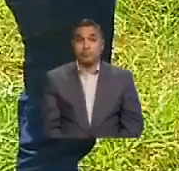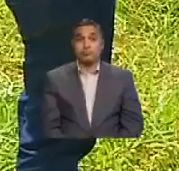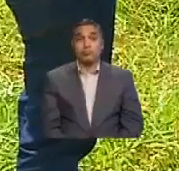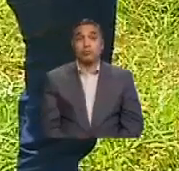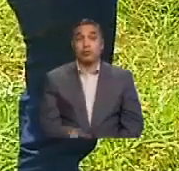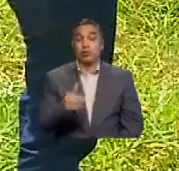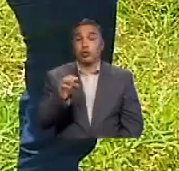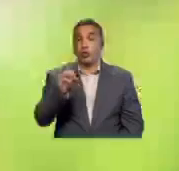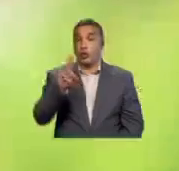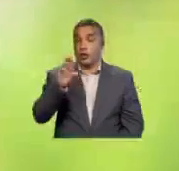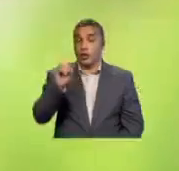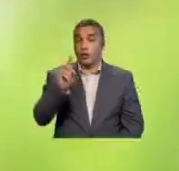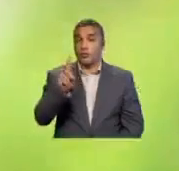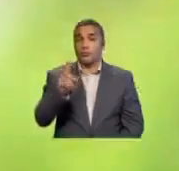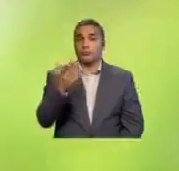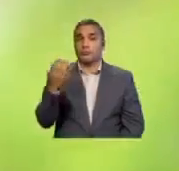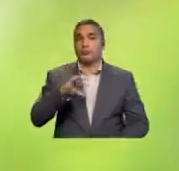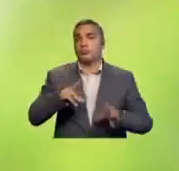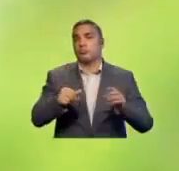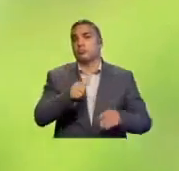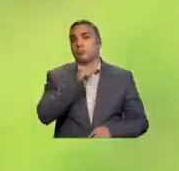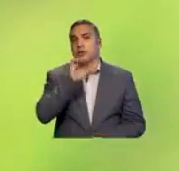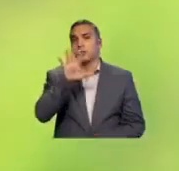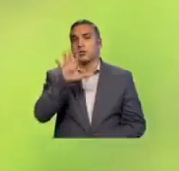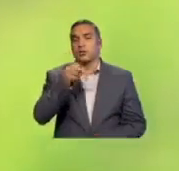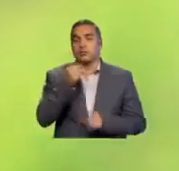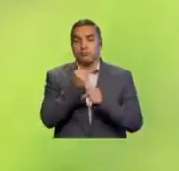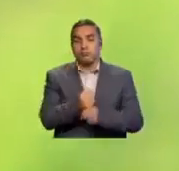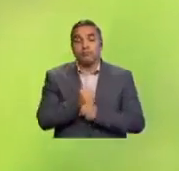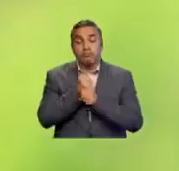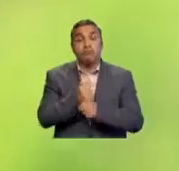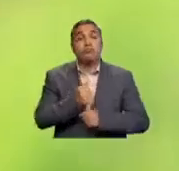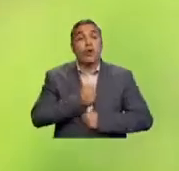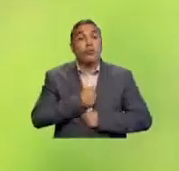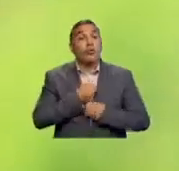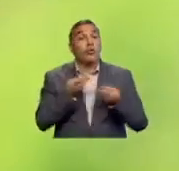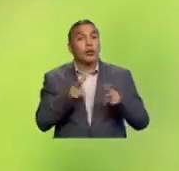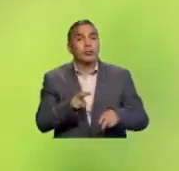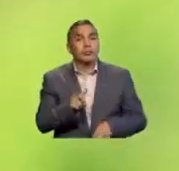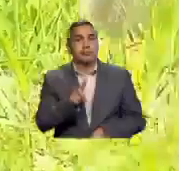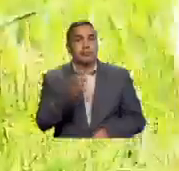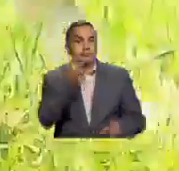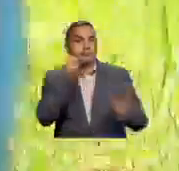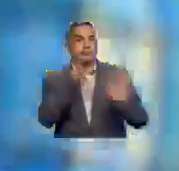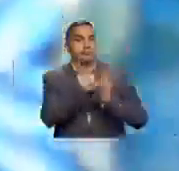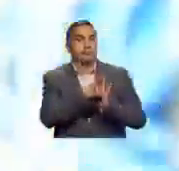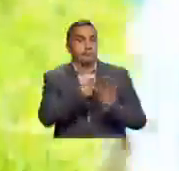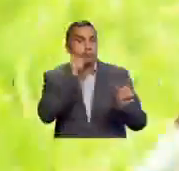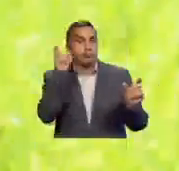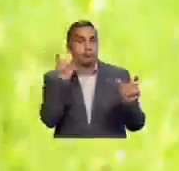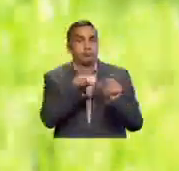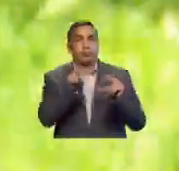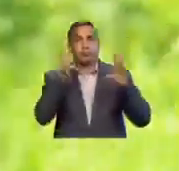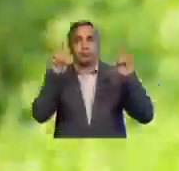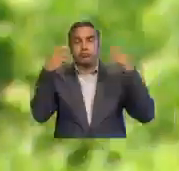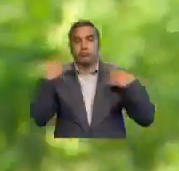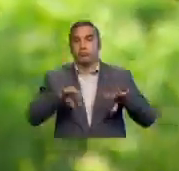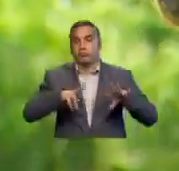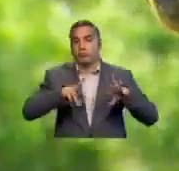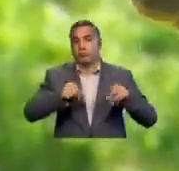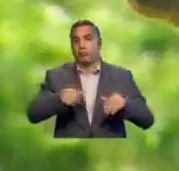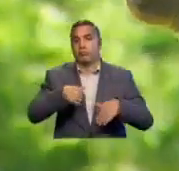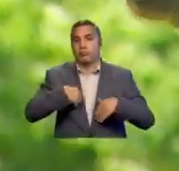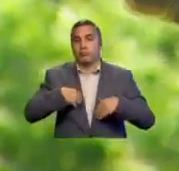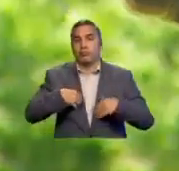Norberto Romero, por ejemplo, le sustrajeron 5 caballos de su corral. Él puso la denuncia en la fiscalía por el delito de